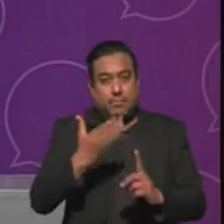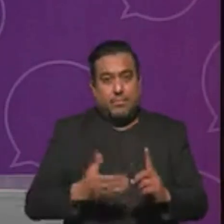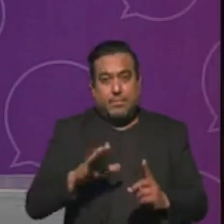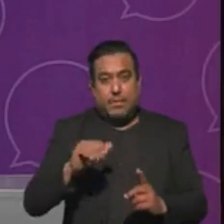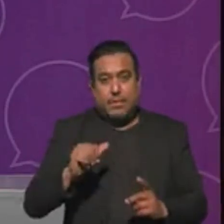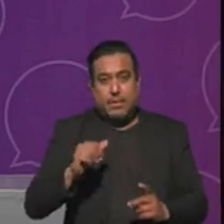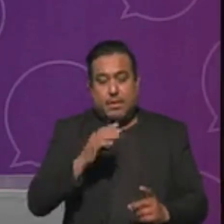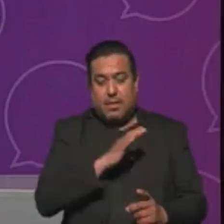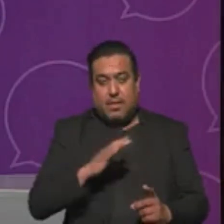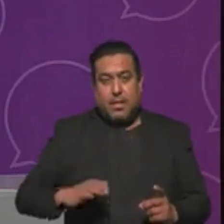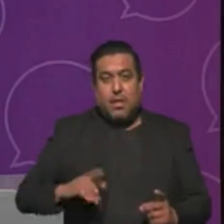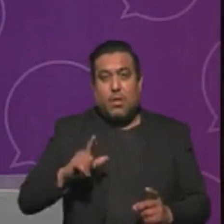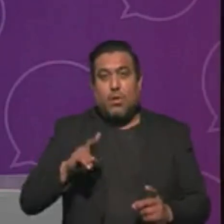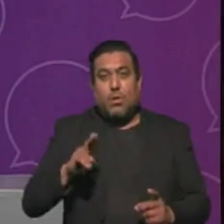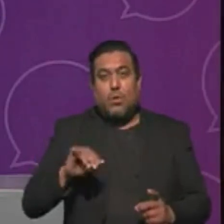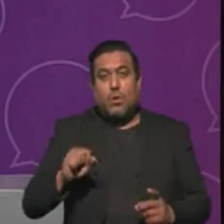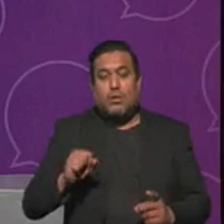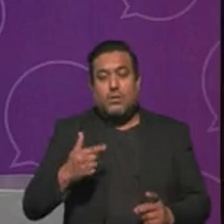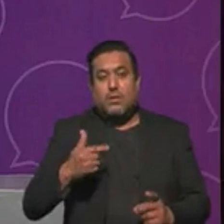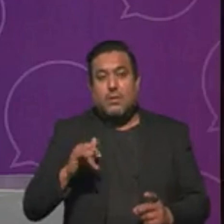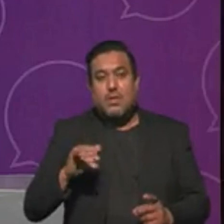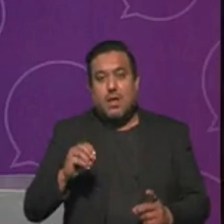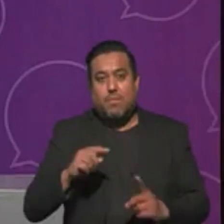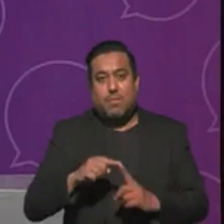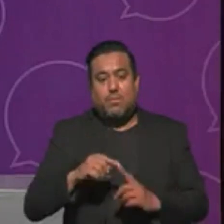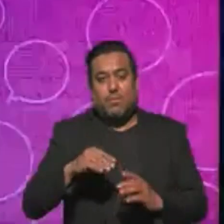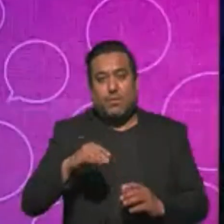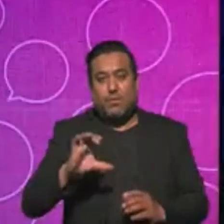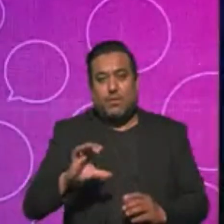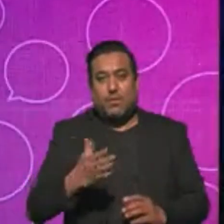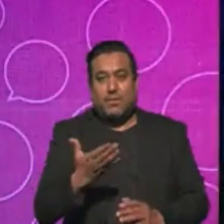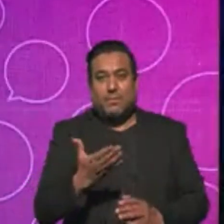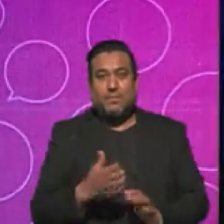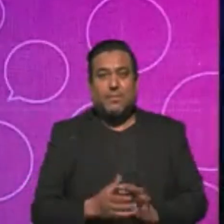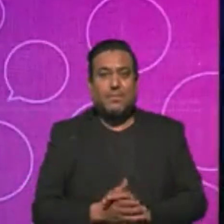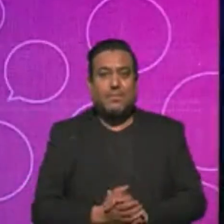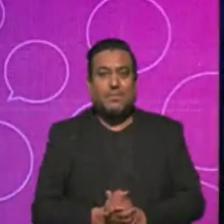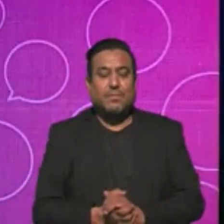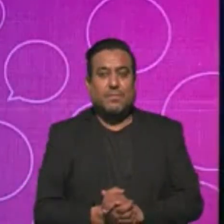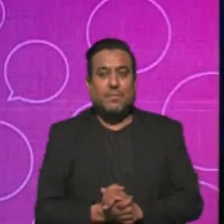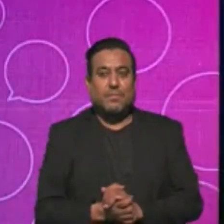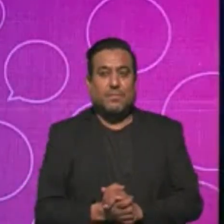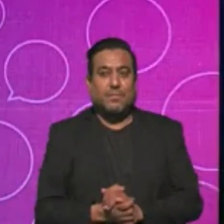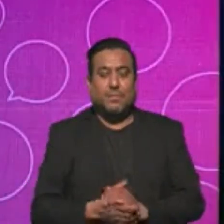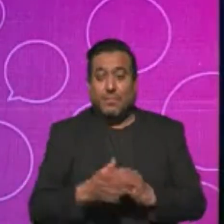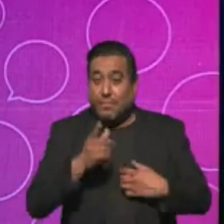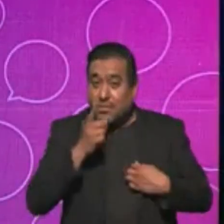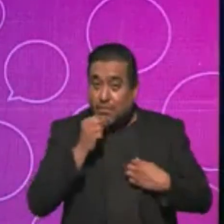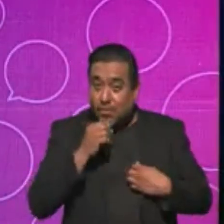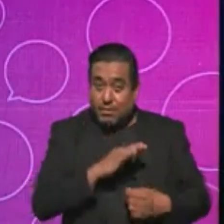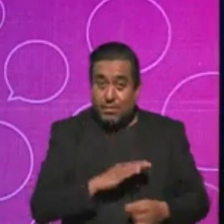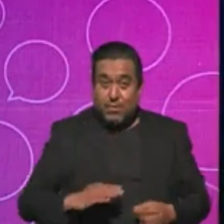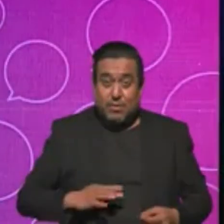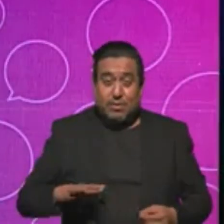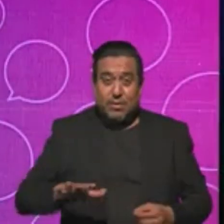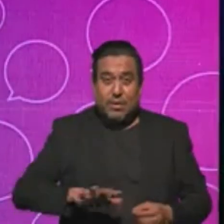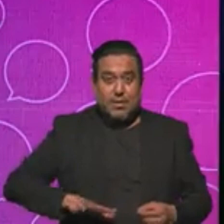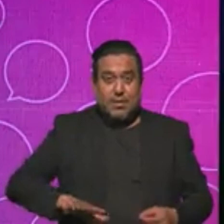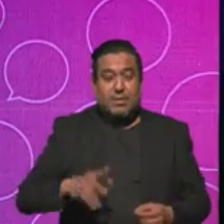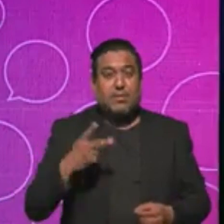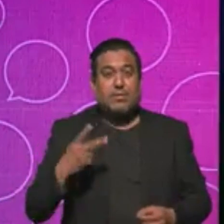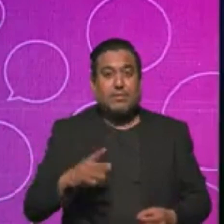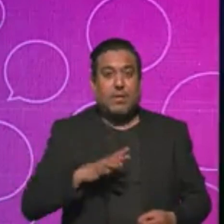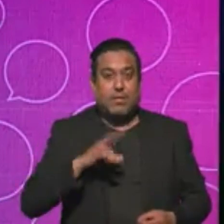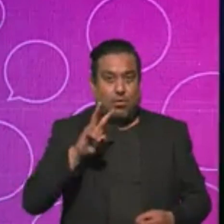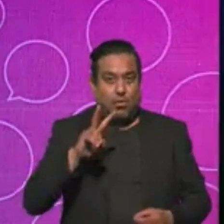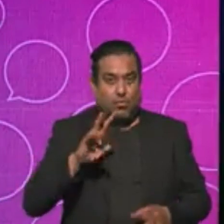Luis Guillermo Ortiz salva de movimiento ciudadano la Policía Municipal tiene como característica dos